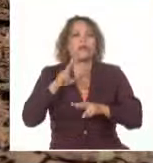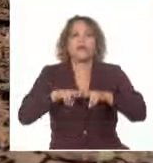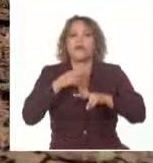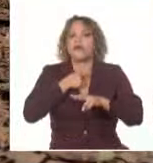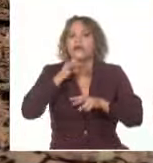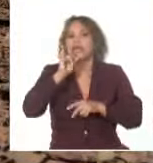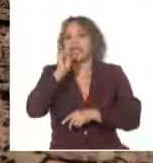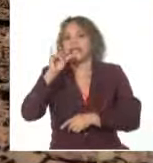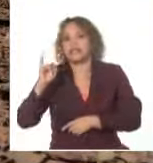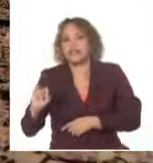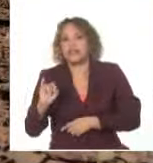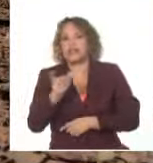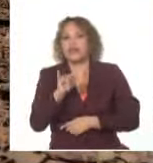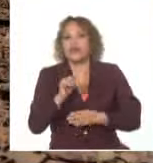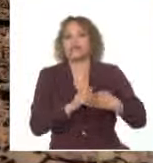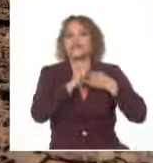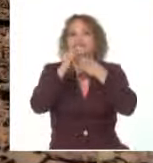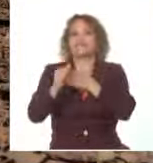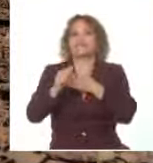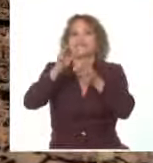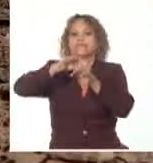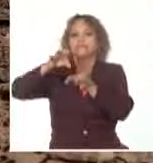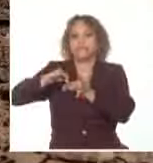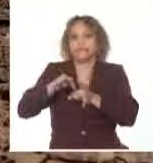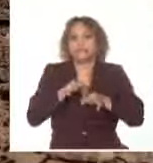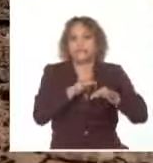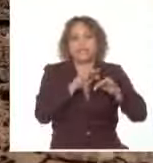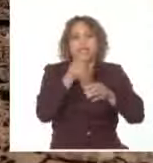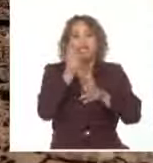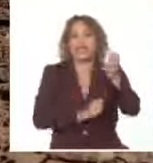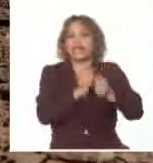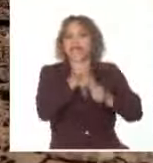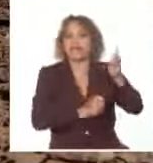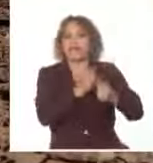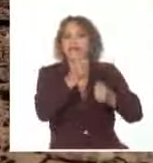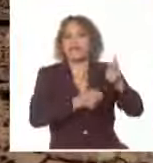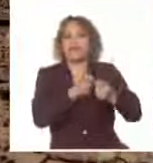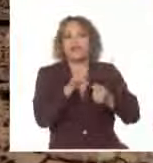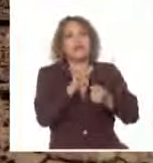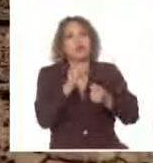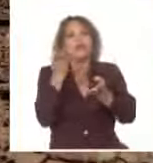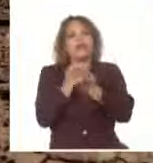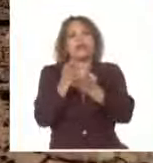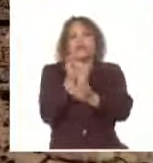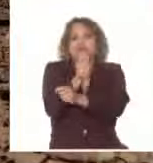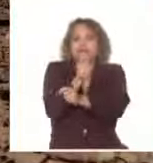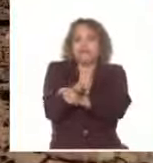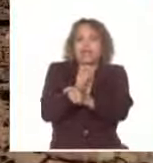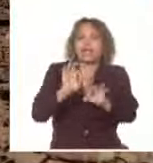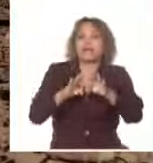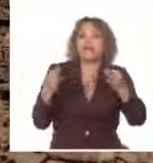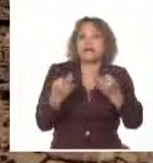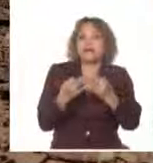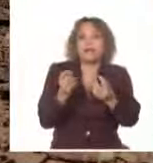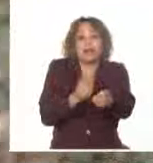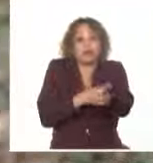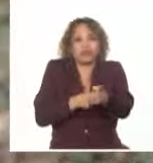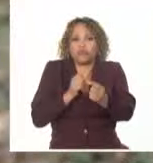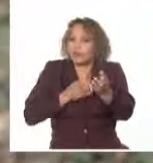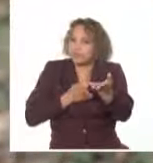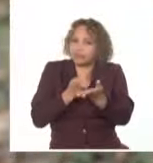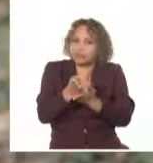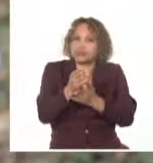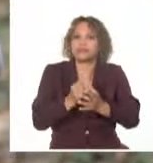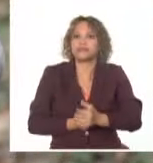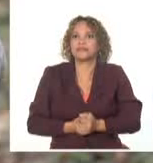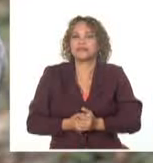solo han tomado el liderazgo en la siembra y cosecha del café, sino en la educación de la familia para que las tradiciones permanezcan. Yo tengo